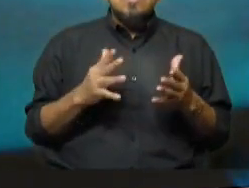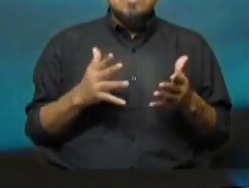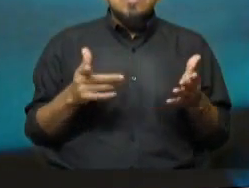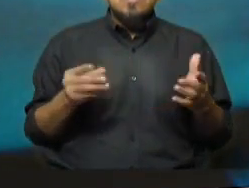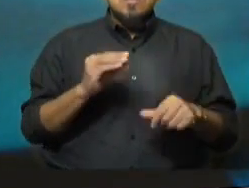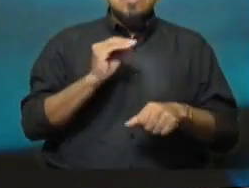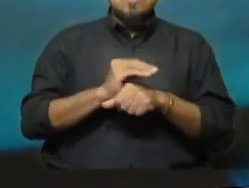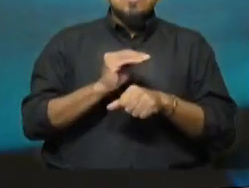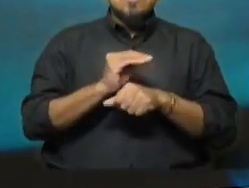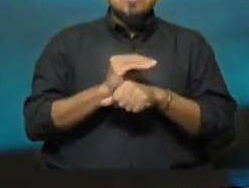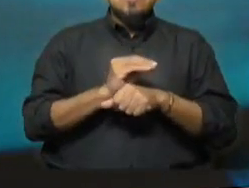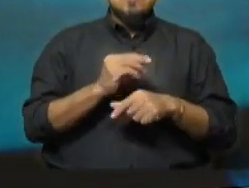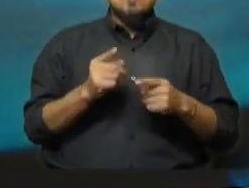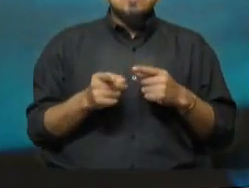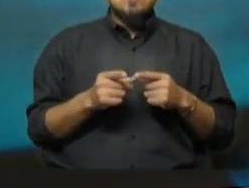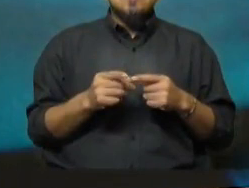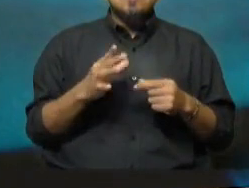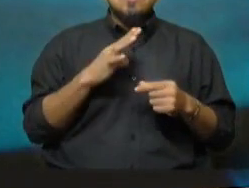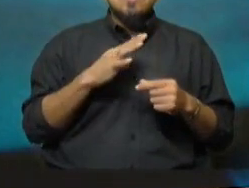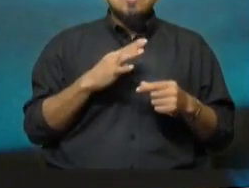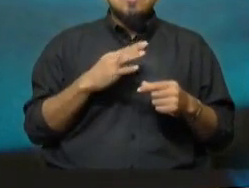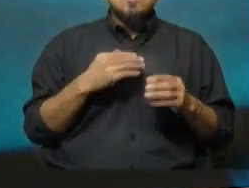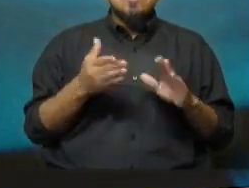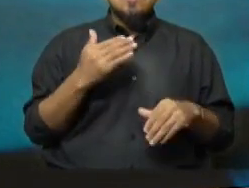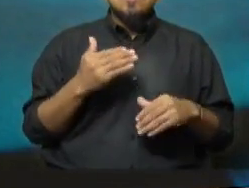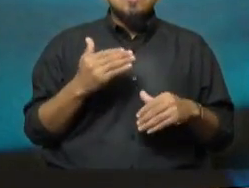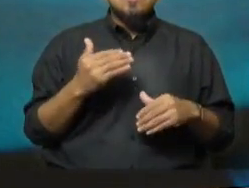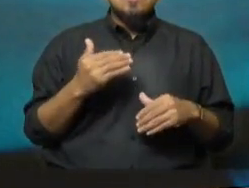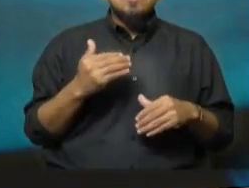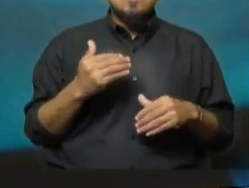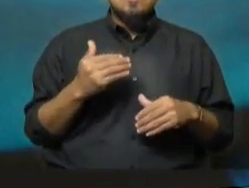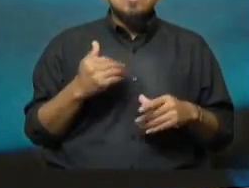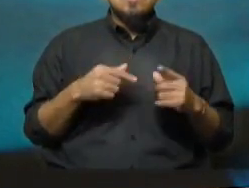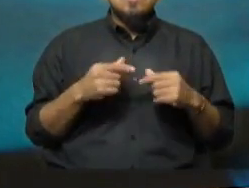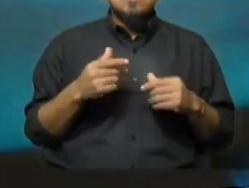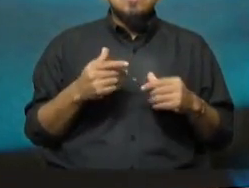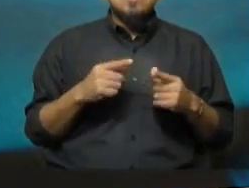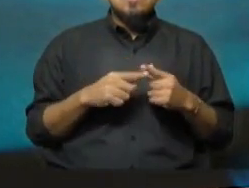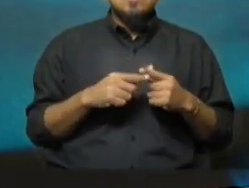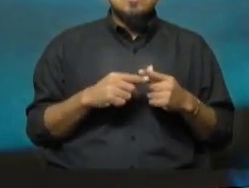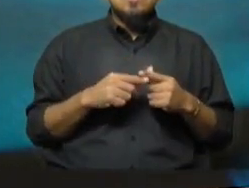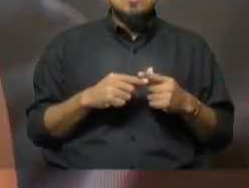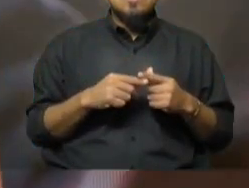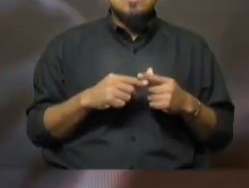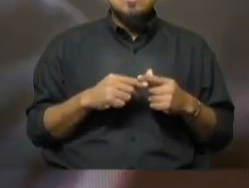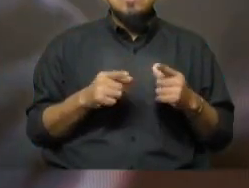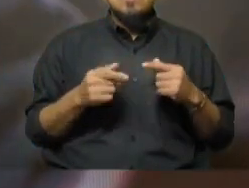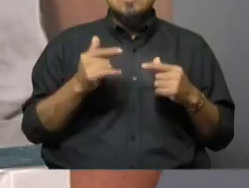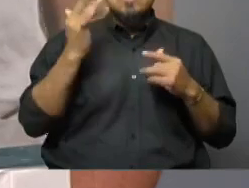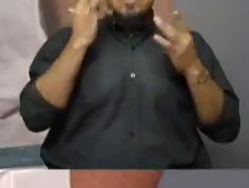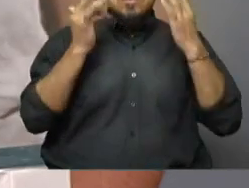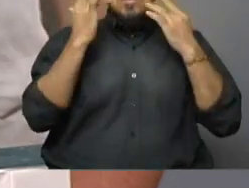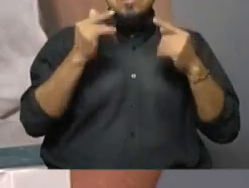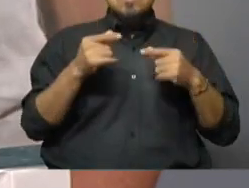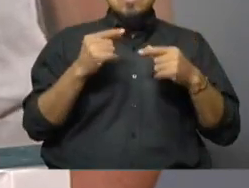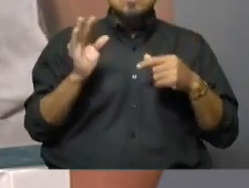ven que hay una mayor brecha, que la diferencia todavía es más amplia? Yo creo que en lo artístico se ve